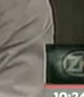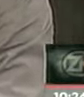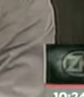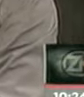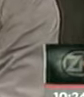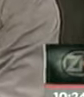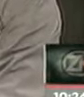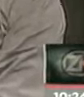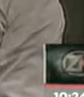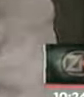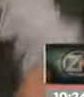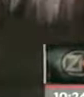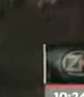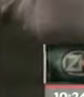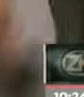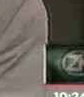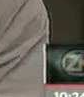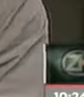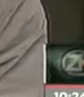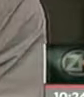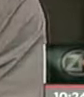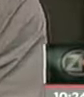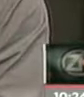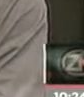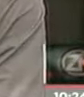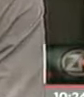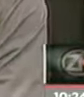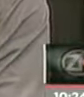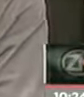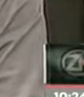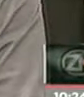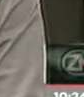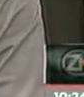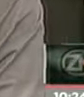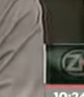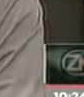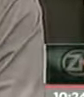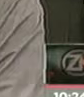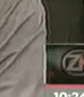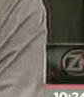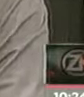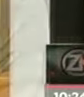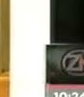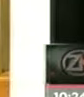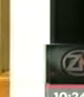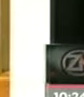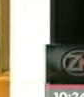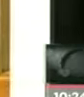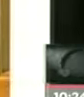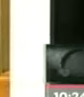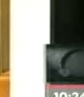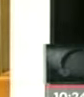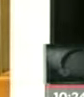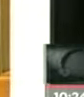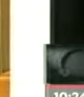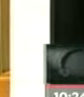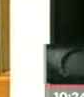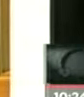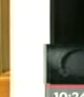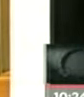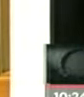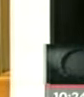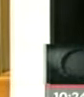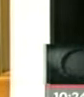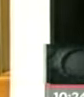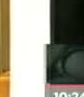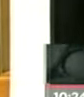decidieron eclipsar la esperanza del pueblo y no han podido. Vamos con la siguiente noticia, señor director, si la tenemos. Por favor, Brownfield aseguró que las